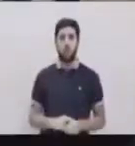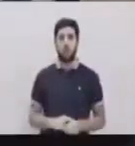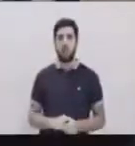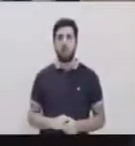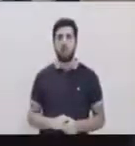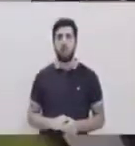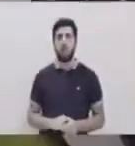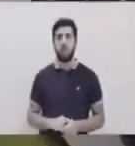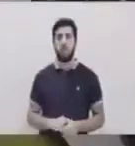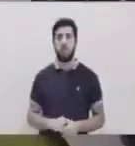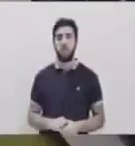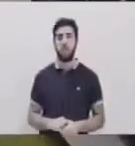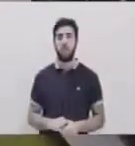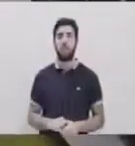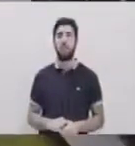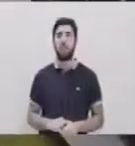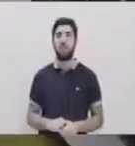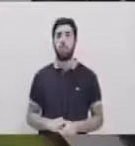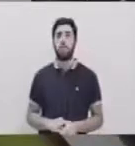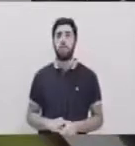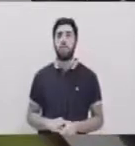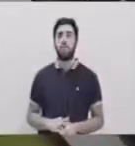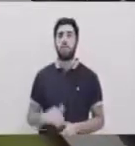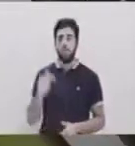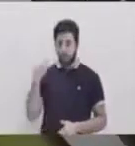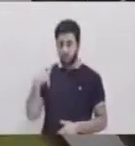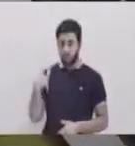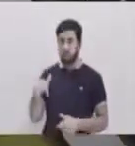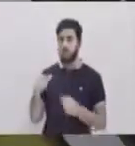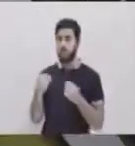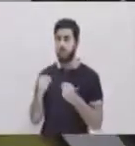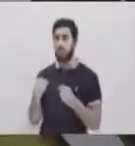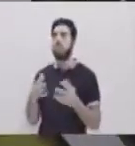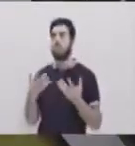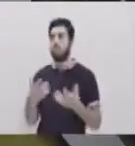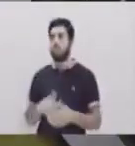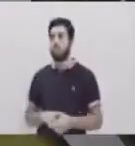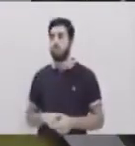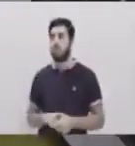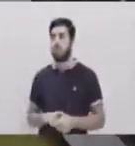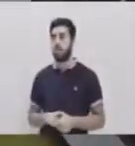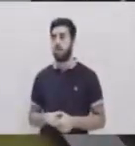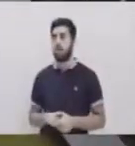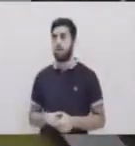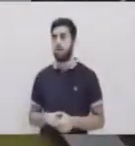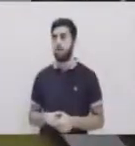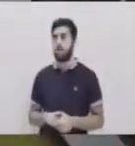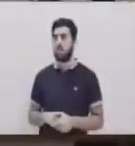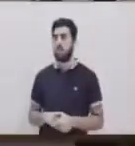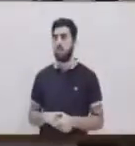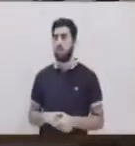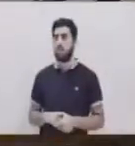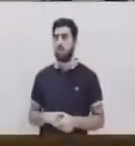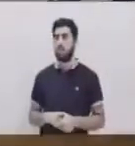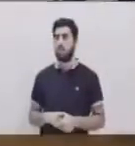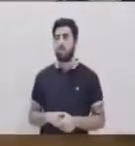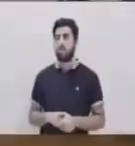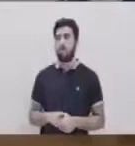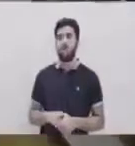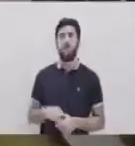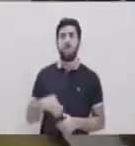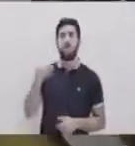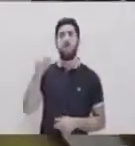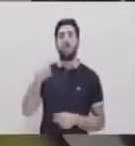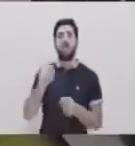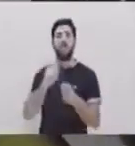ejemplo? No, lo único que va a suceder es que, de hecho, pues en esta vela lo que